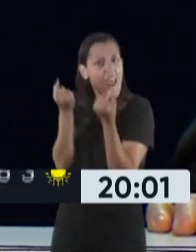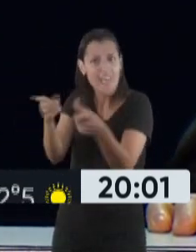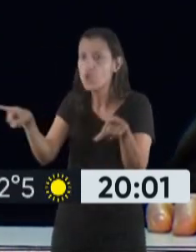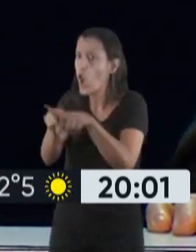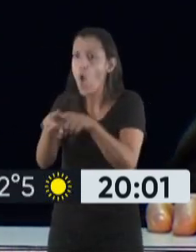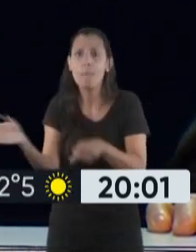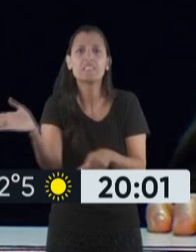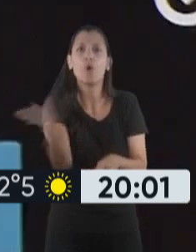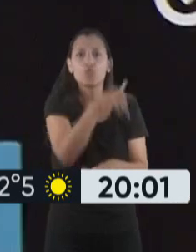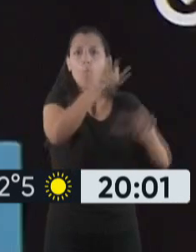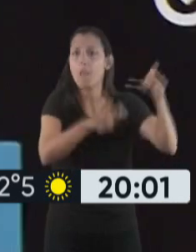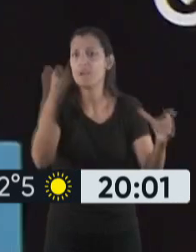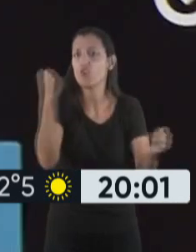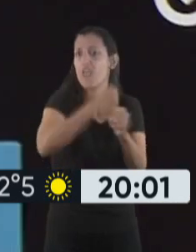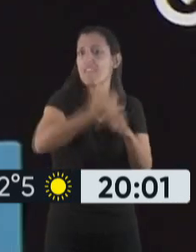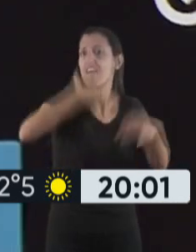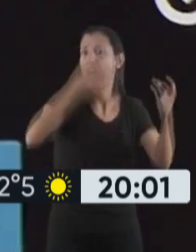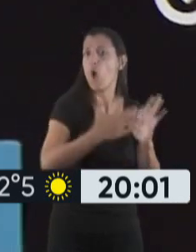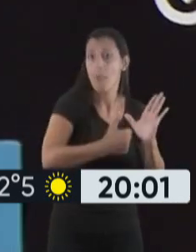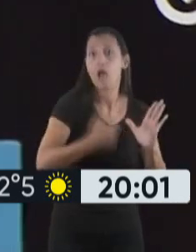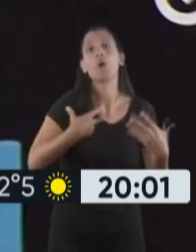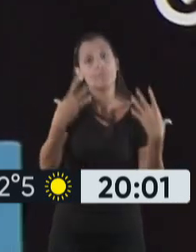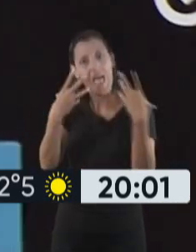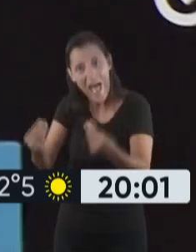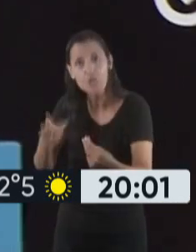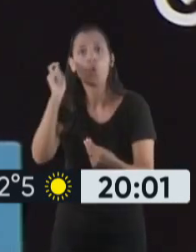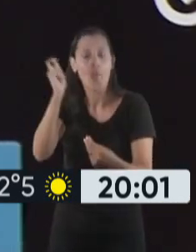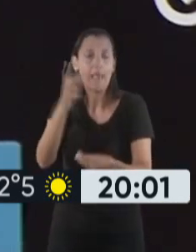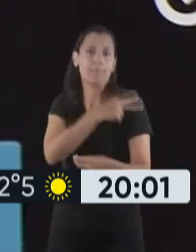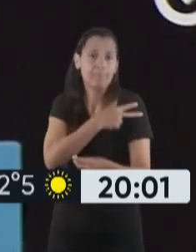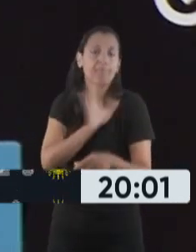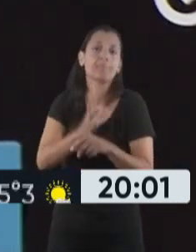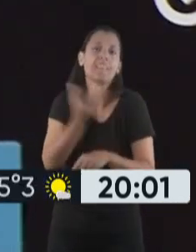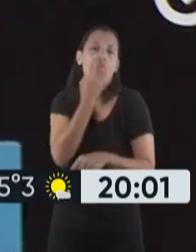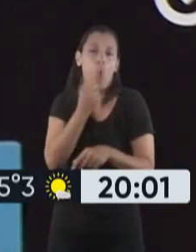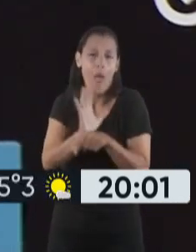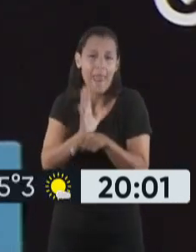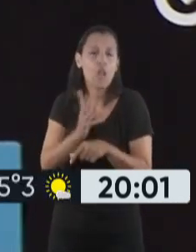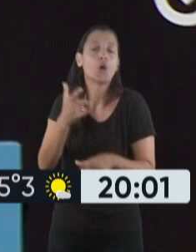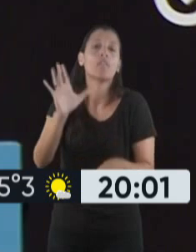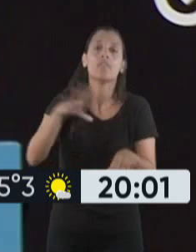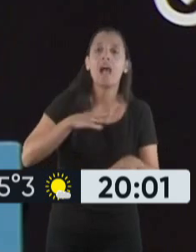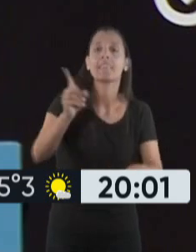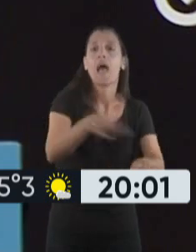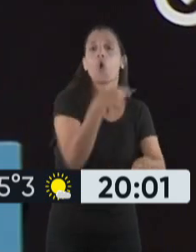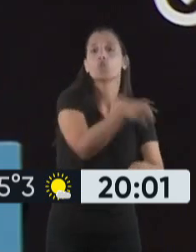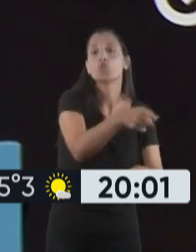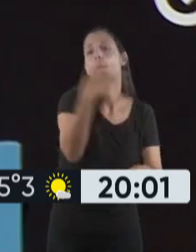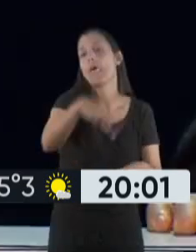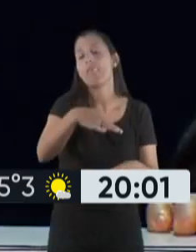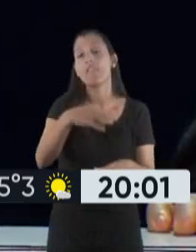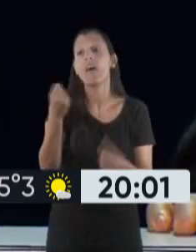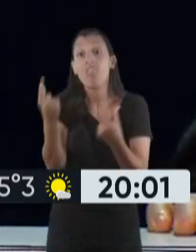trabajador formal tiene. Y ayudamos a los empleadores que no tienen la costumbre de que las cosas ocurran de este